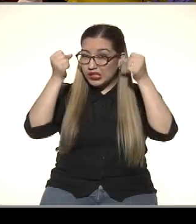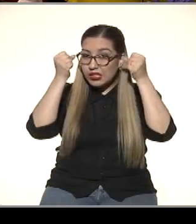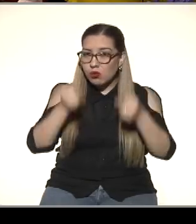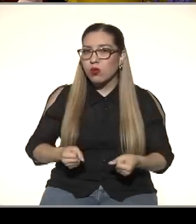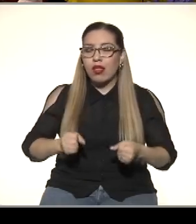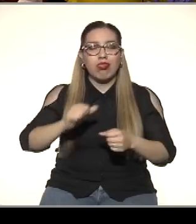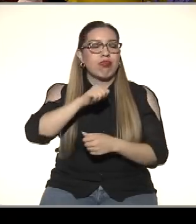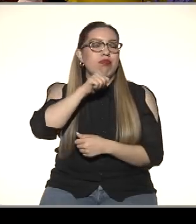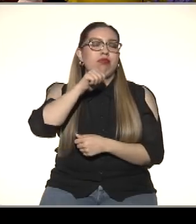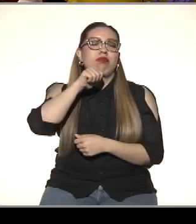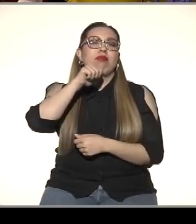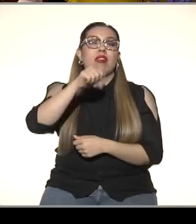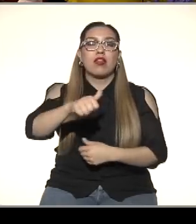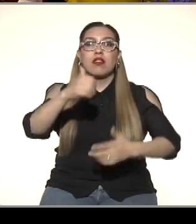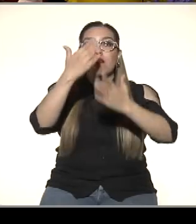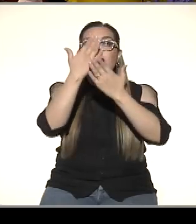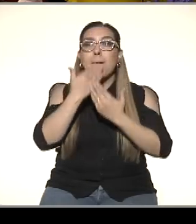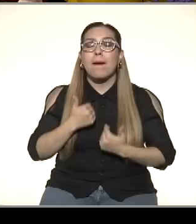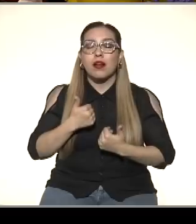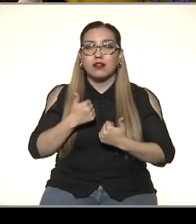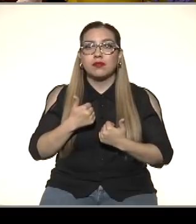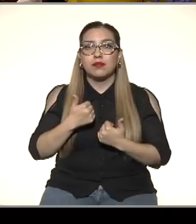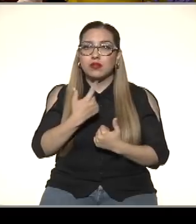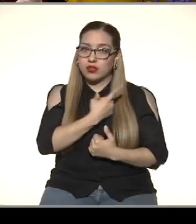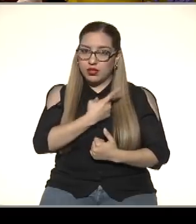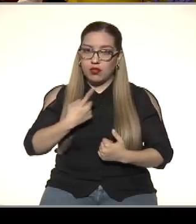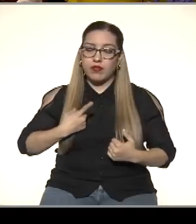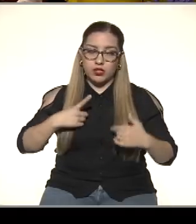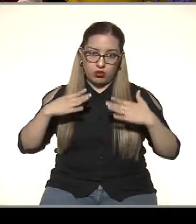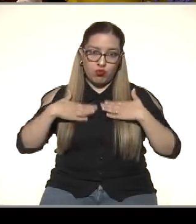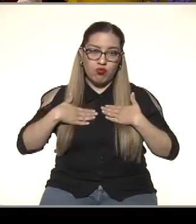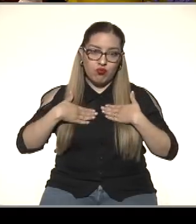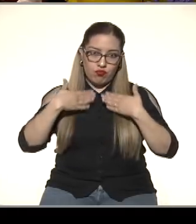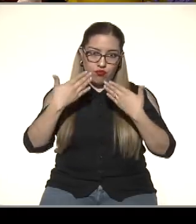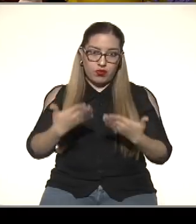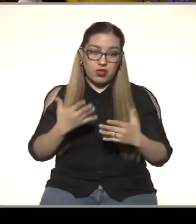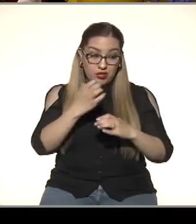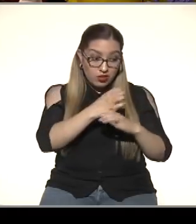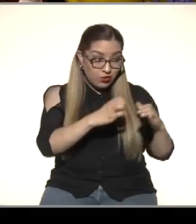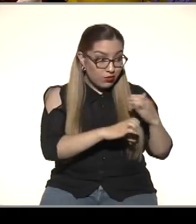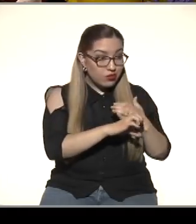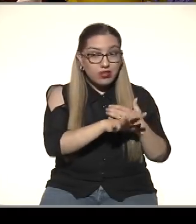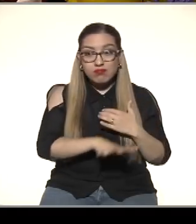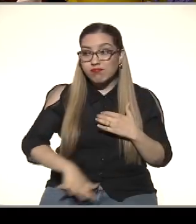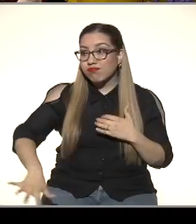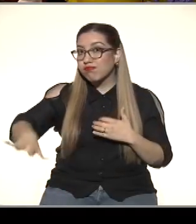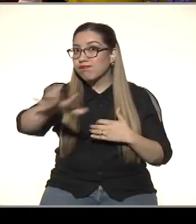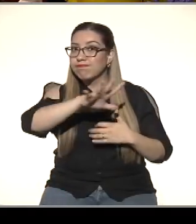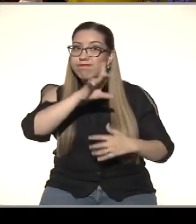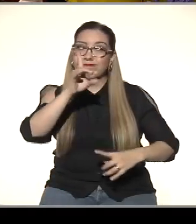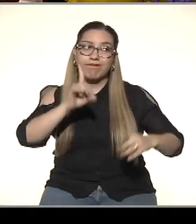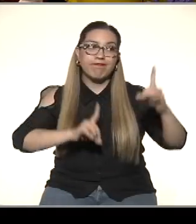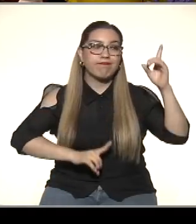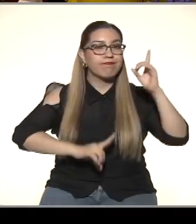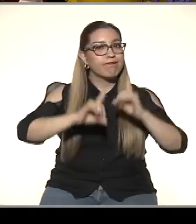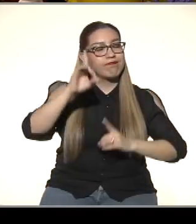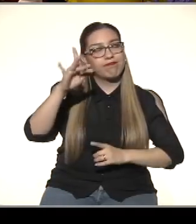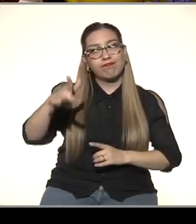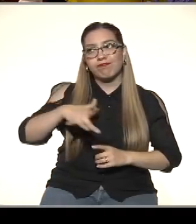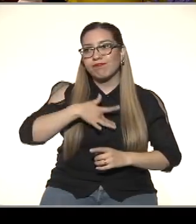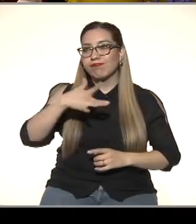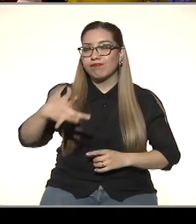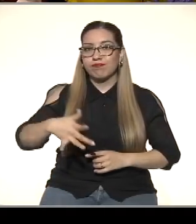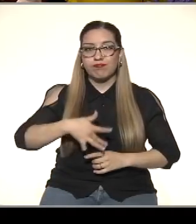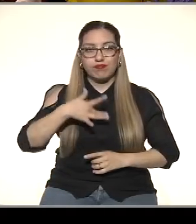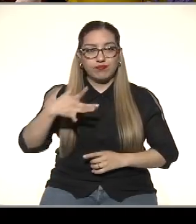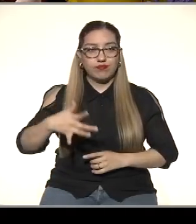incierto, ¿sí? Y tiene que haber confianza en eso. Las cosas son inciertas, la incertidumbre existe. Lo que pasa es que